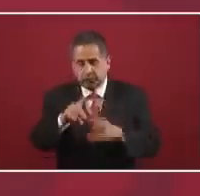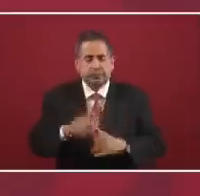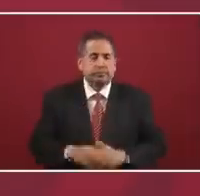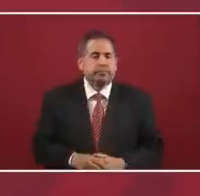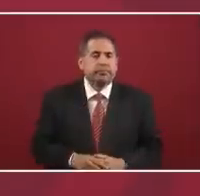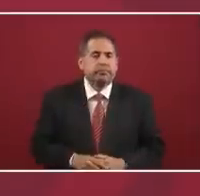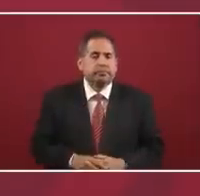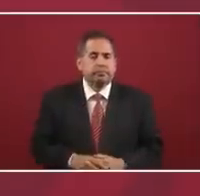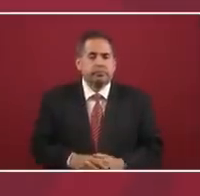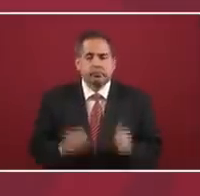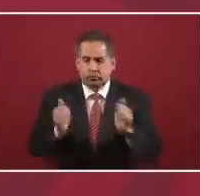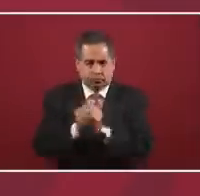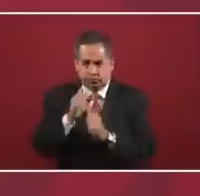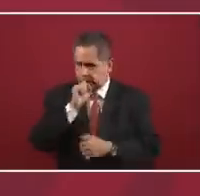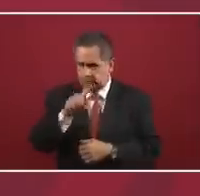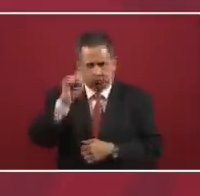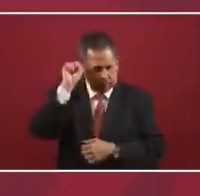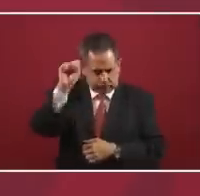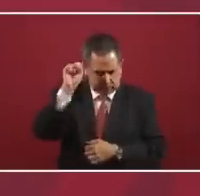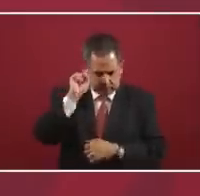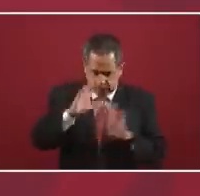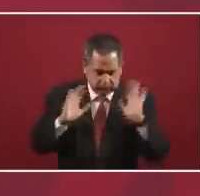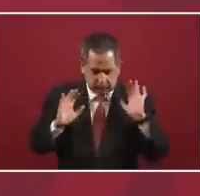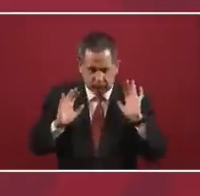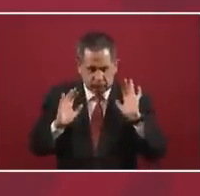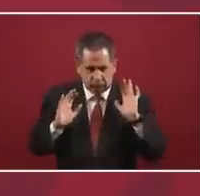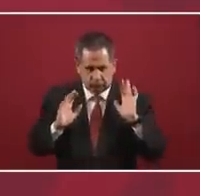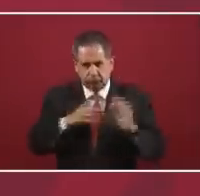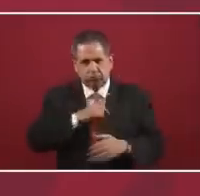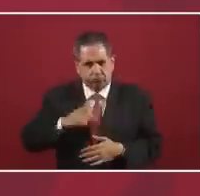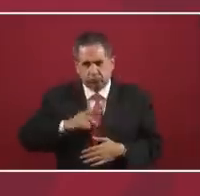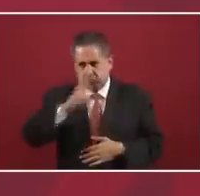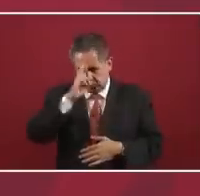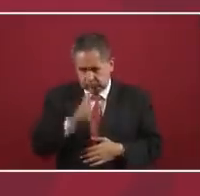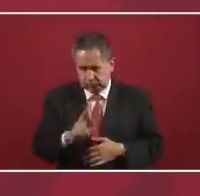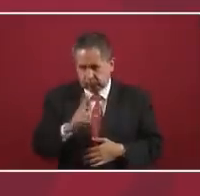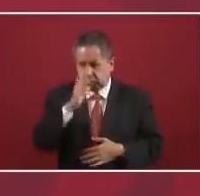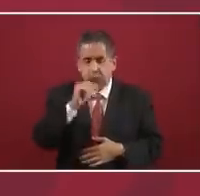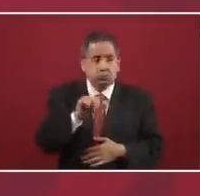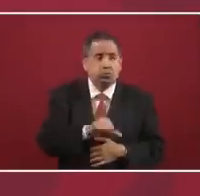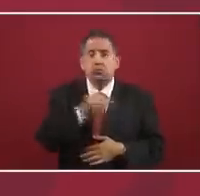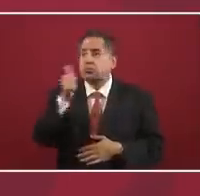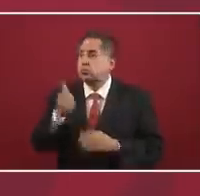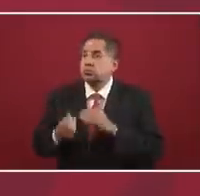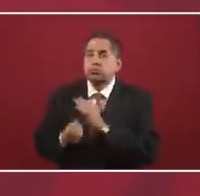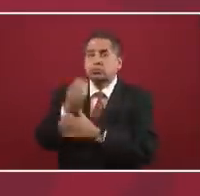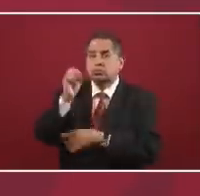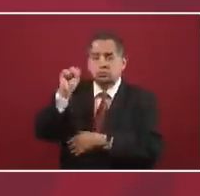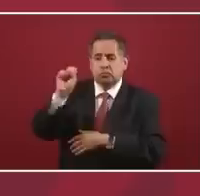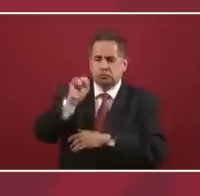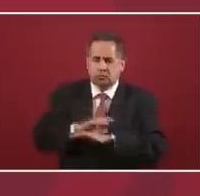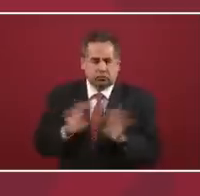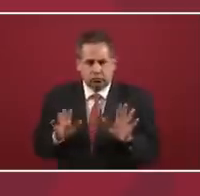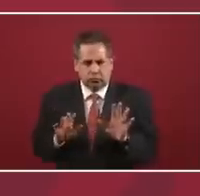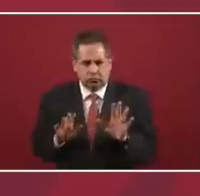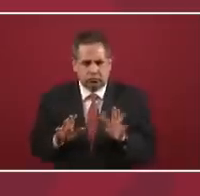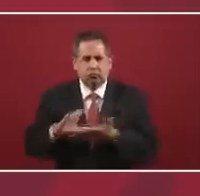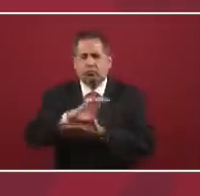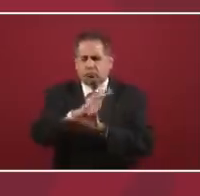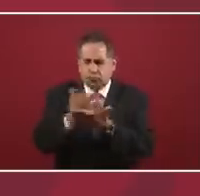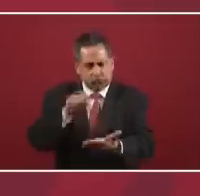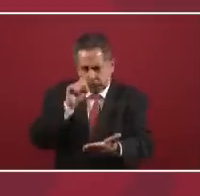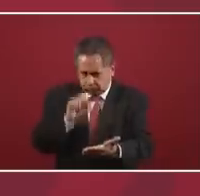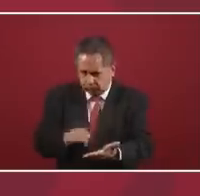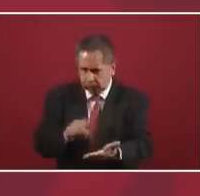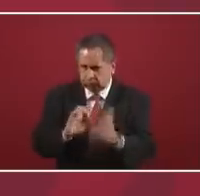con el sindicato ya tenemos que ser respetuosos de el contrato colectivo